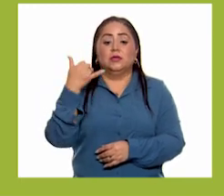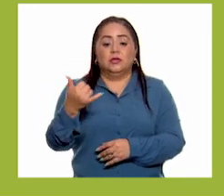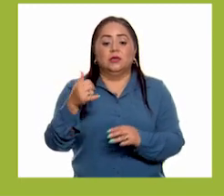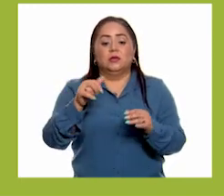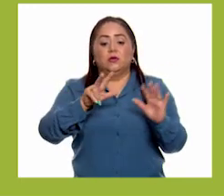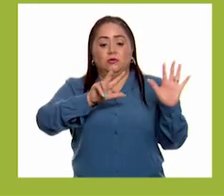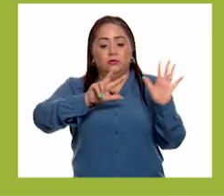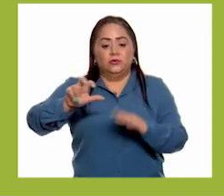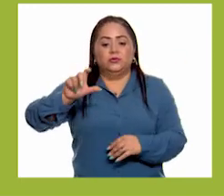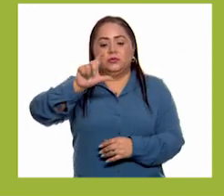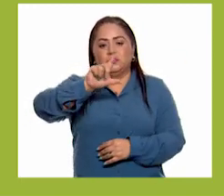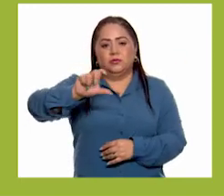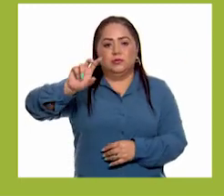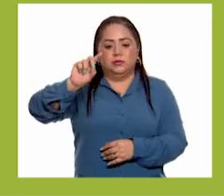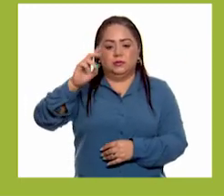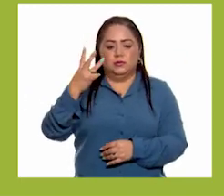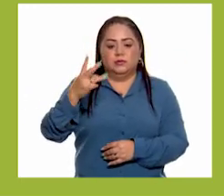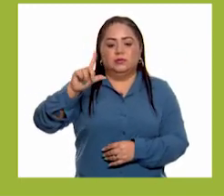800-288-6688 y